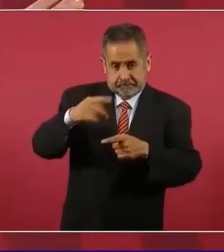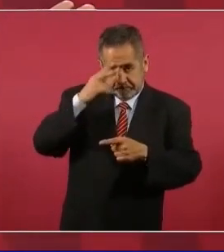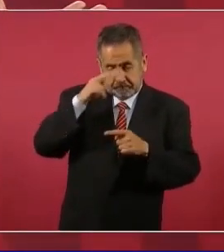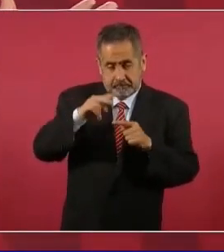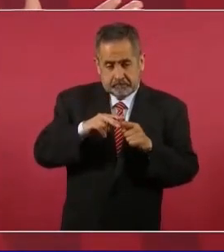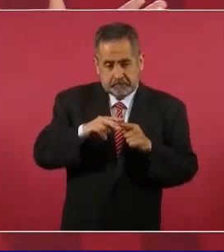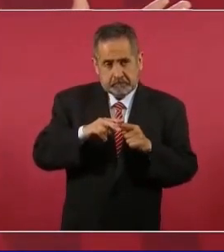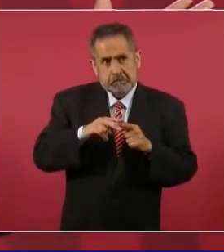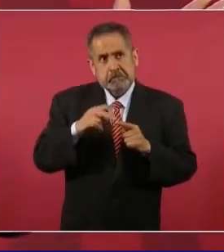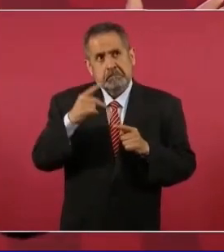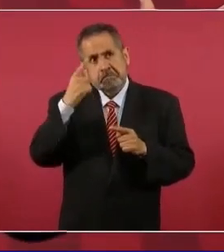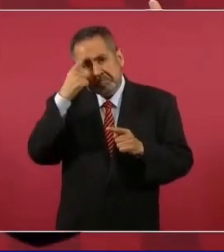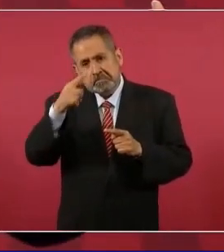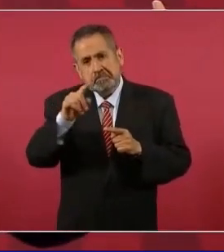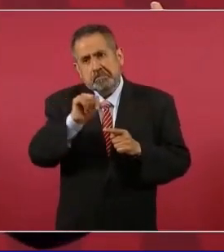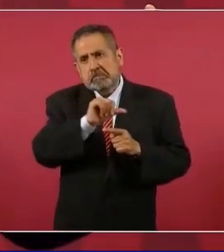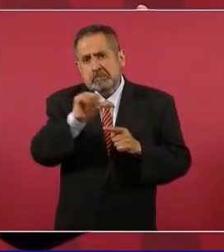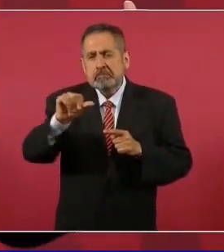volarlo